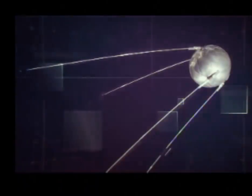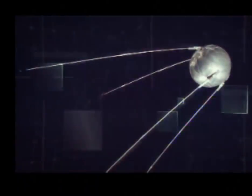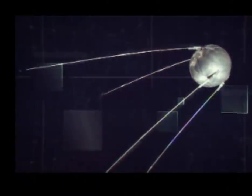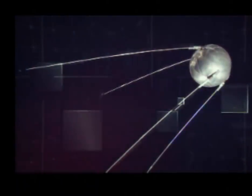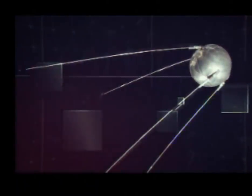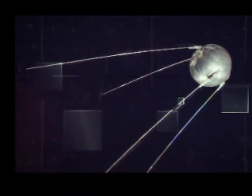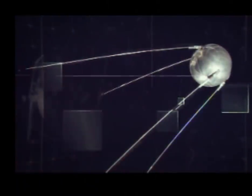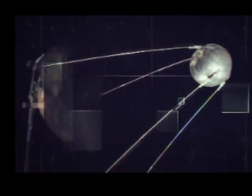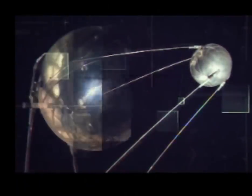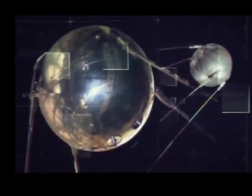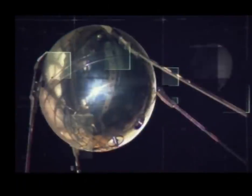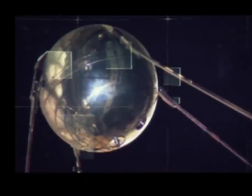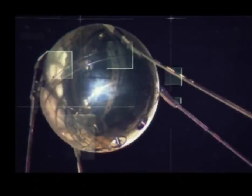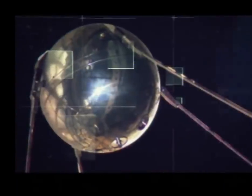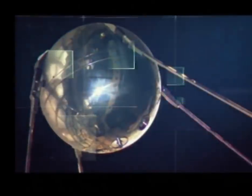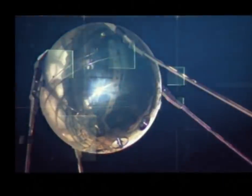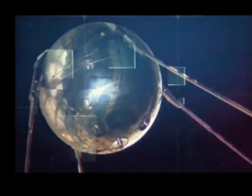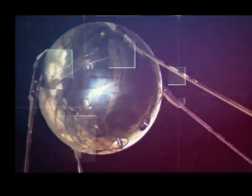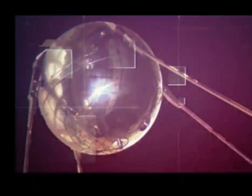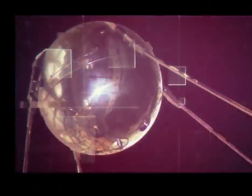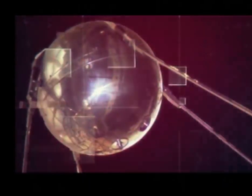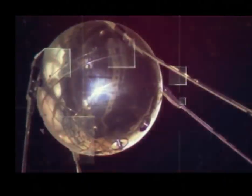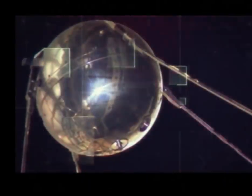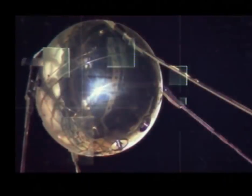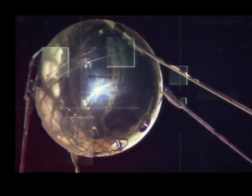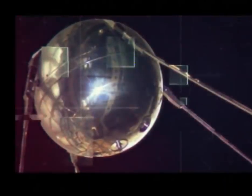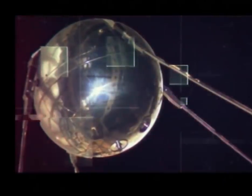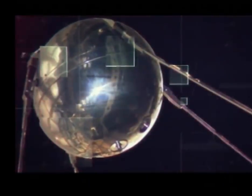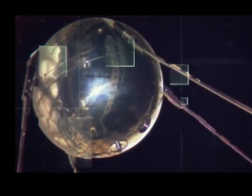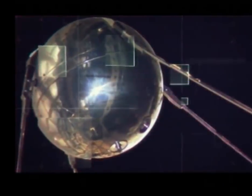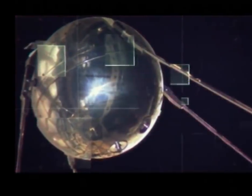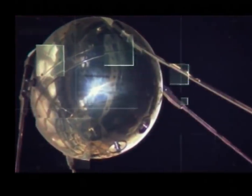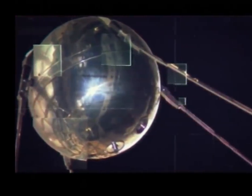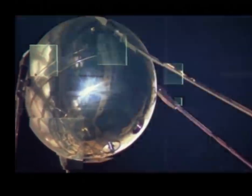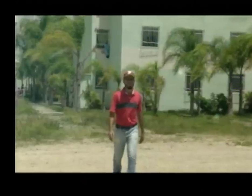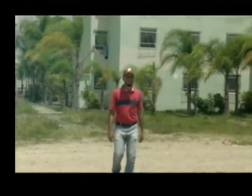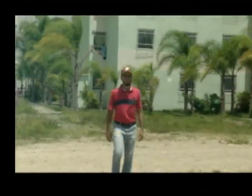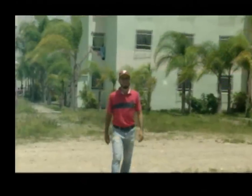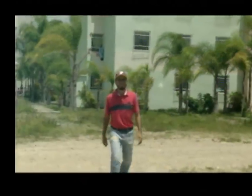del comienzo de la era espacial de la humanidad.